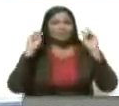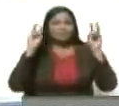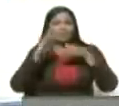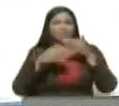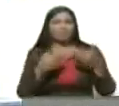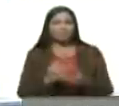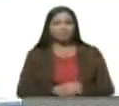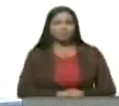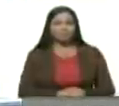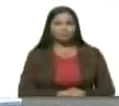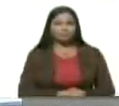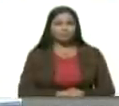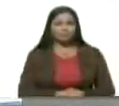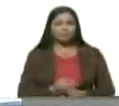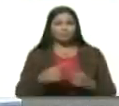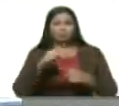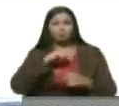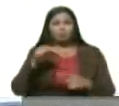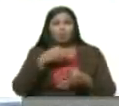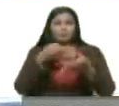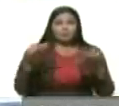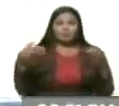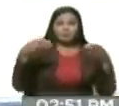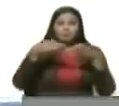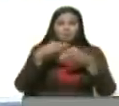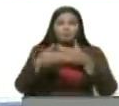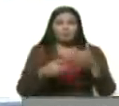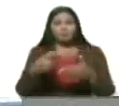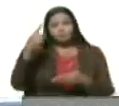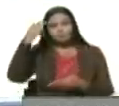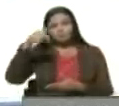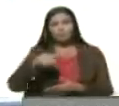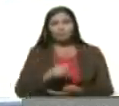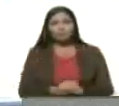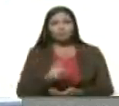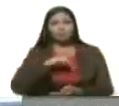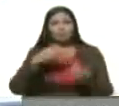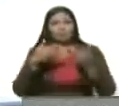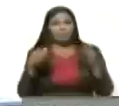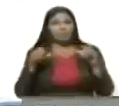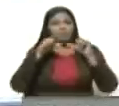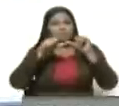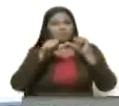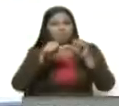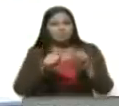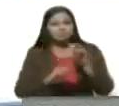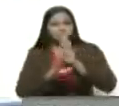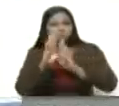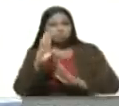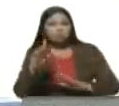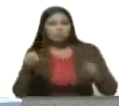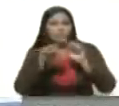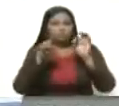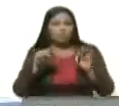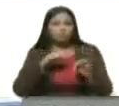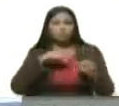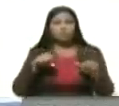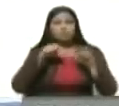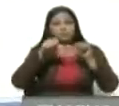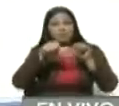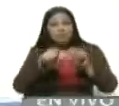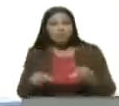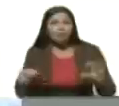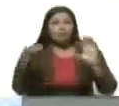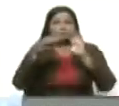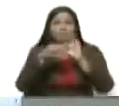muchísimos otros temas. Creo que es una extraordinaria reunión el día de hoy y nos permite seguir avanzando y sobre todo avanzando en